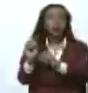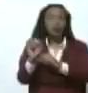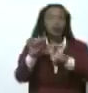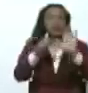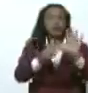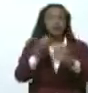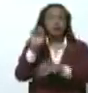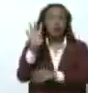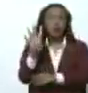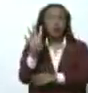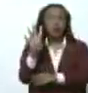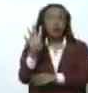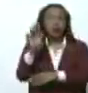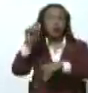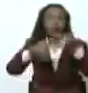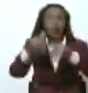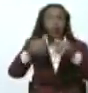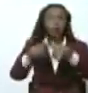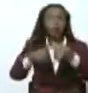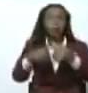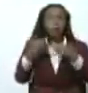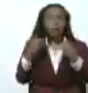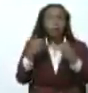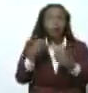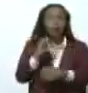319.864 votos, para un